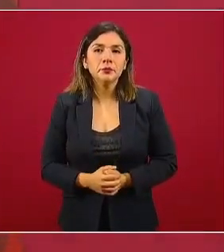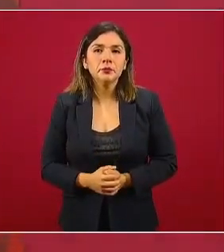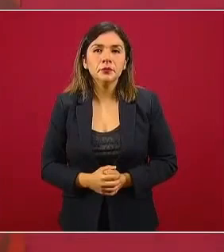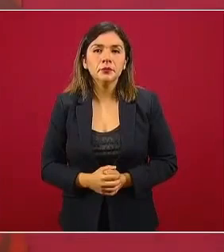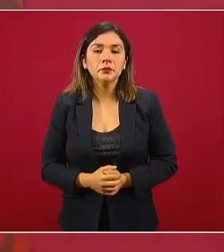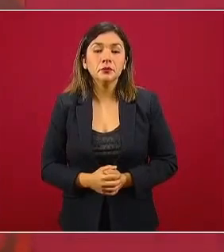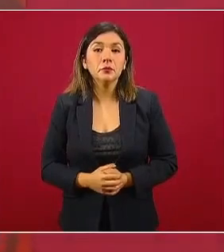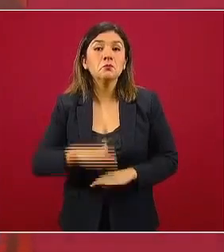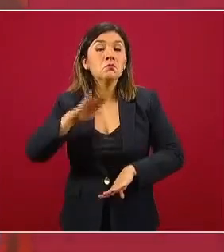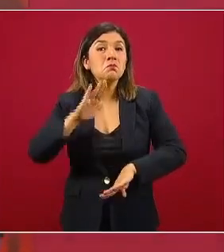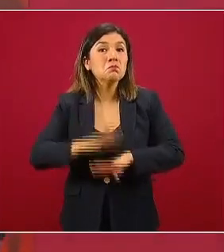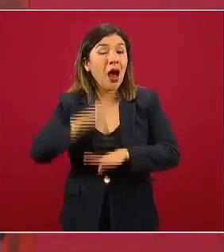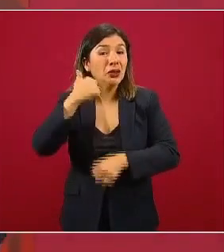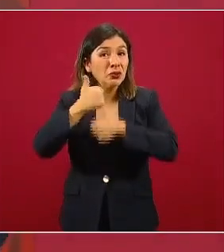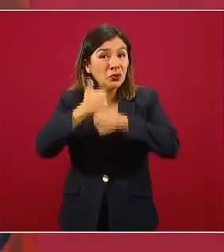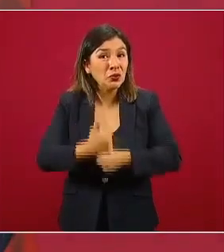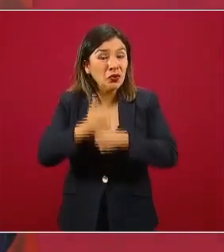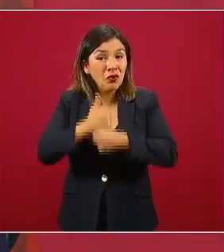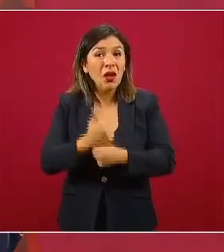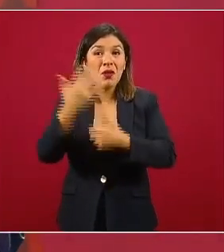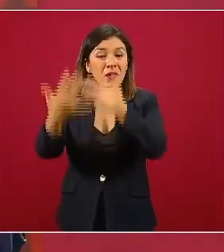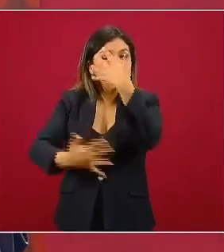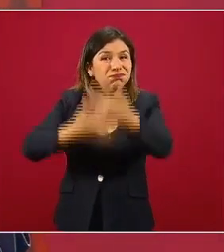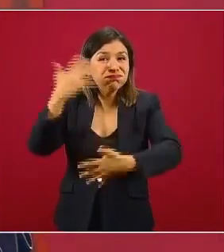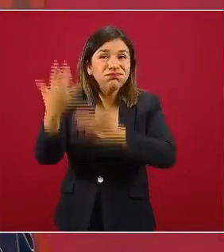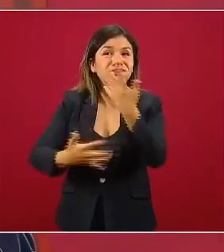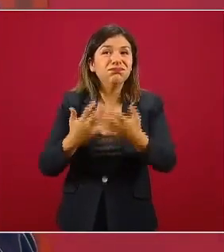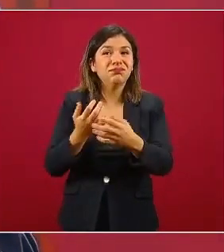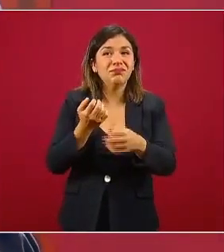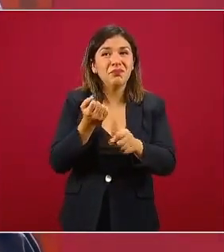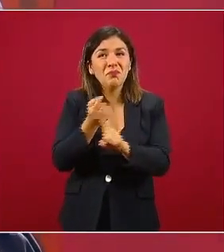Los más afectados con la violencia